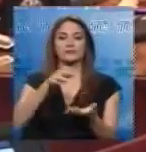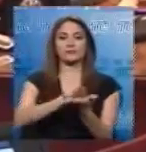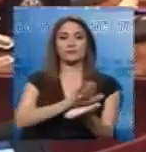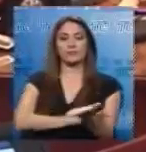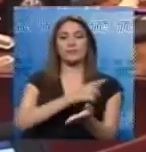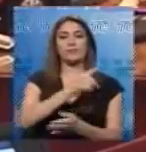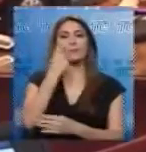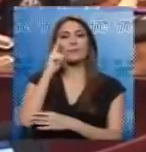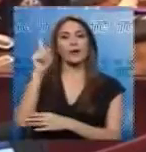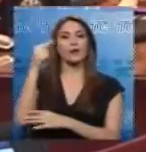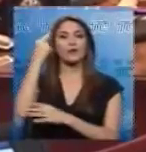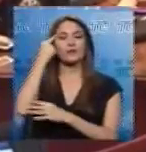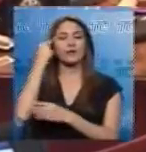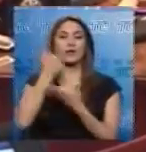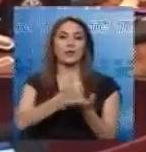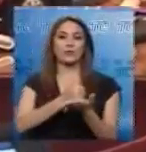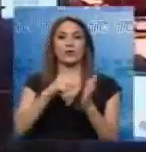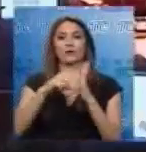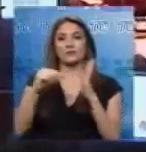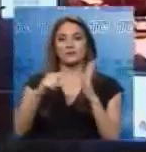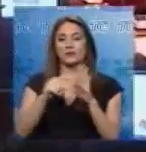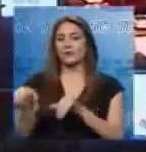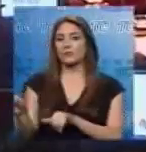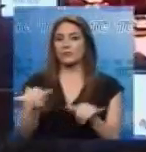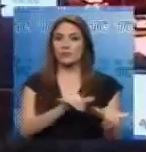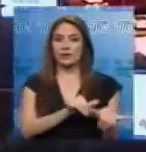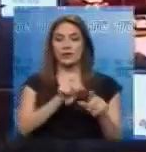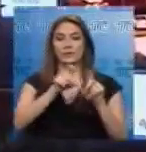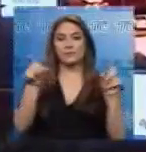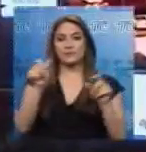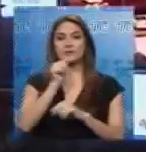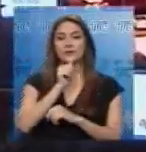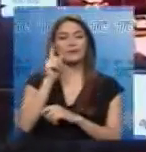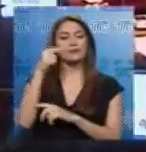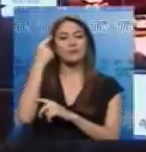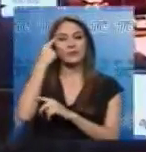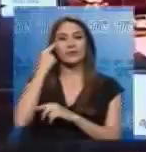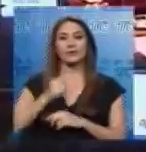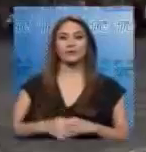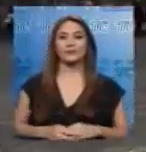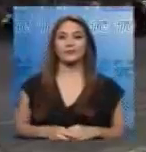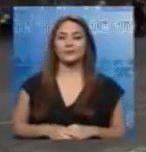en proyectos del Estado mediante beneficios tributarios similares a las empresas públicas.